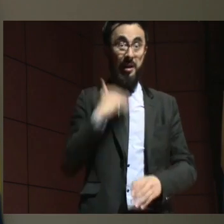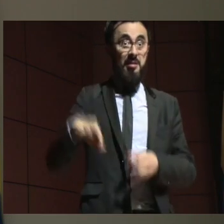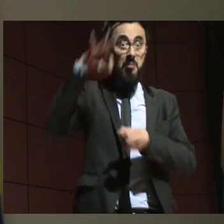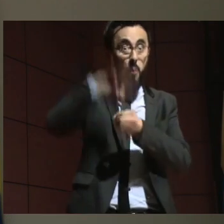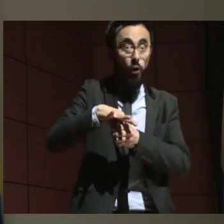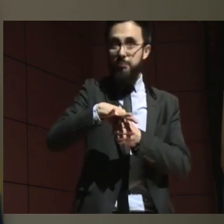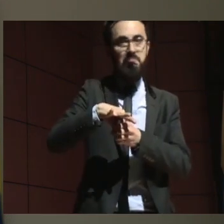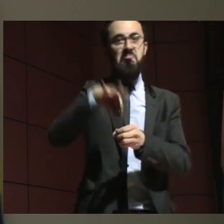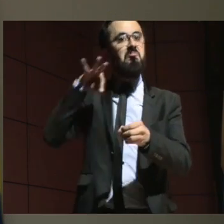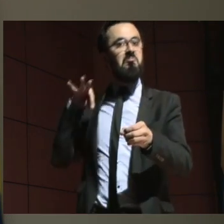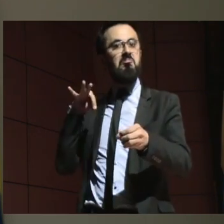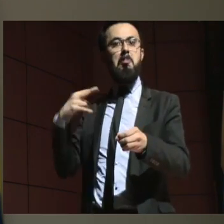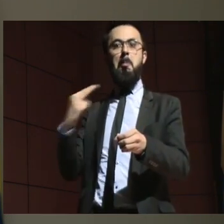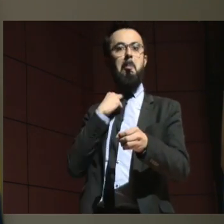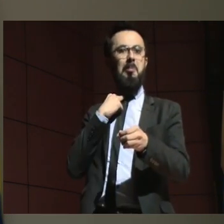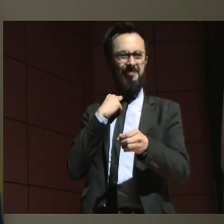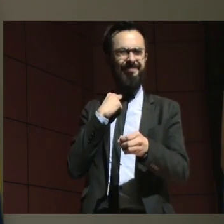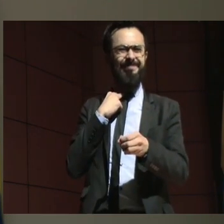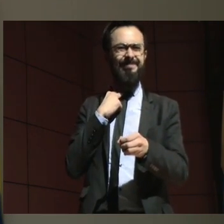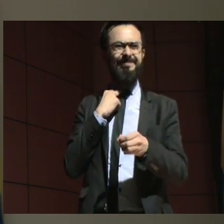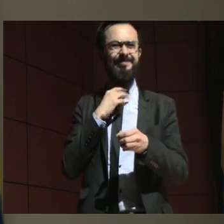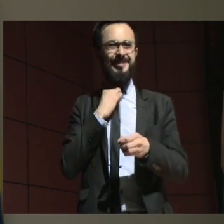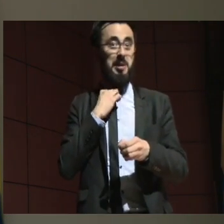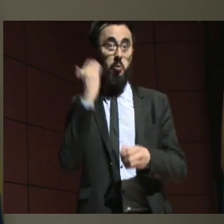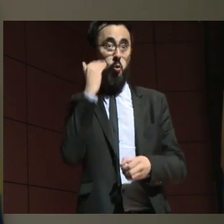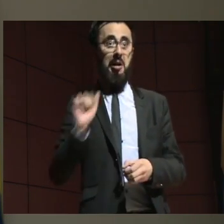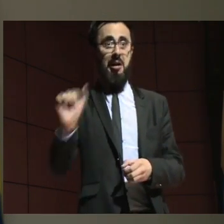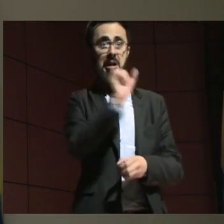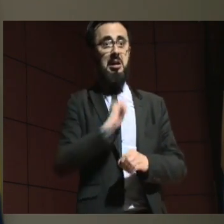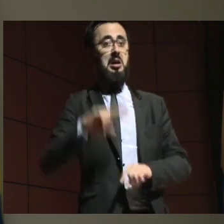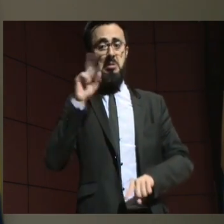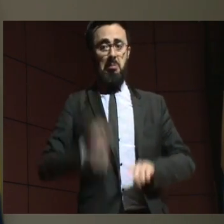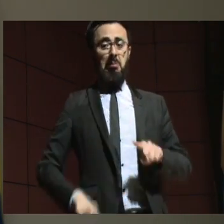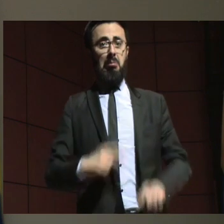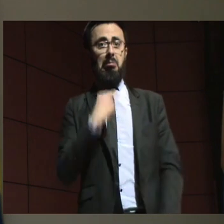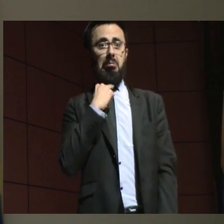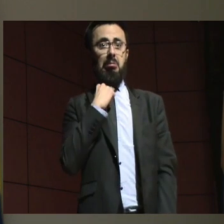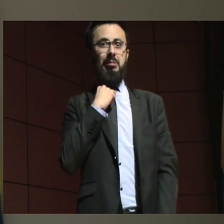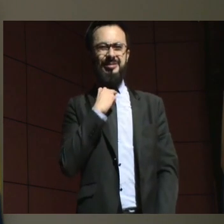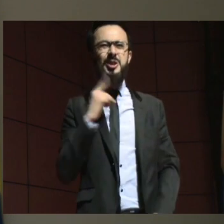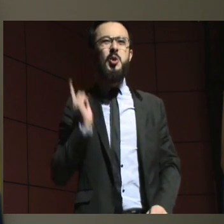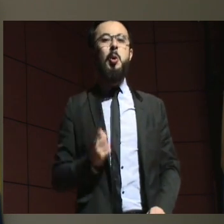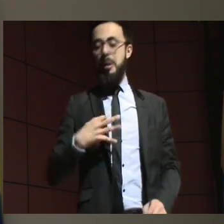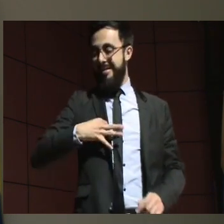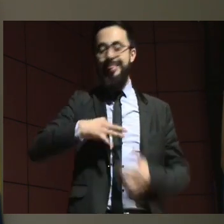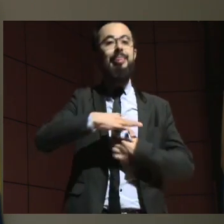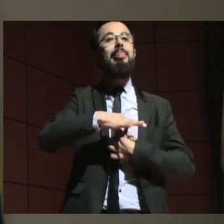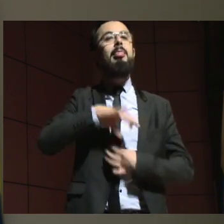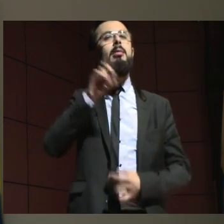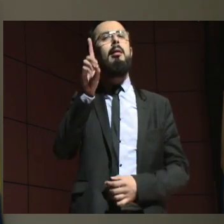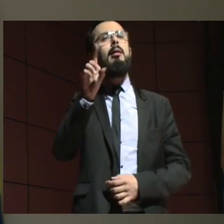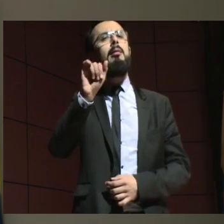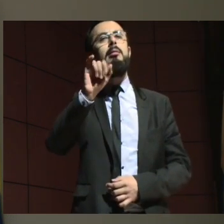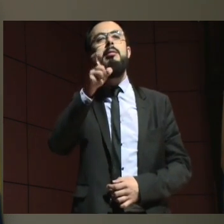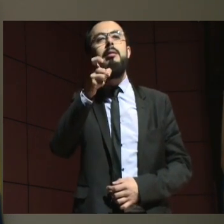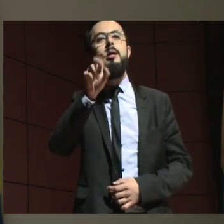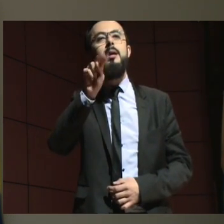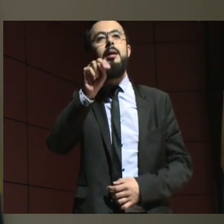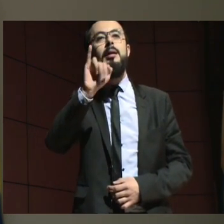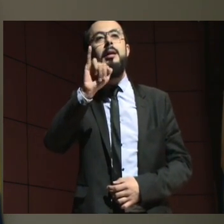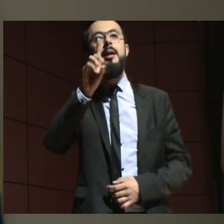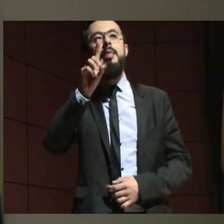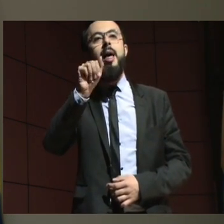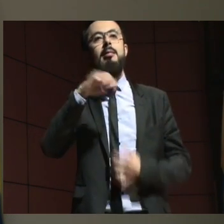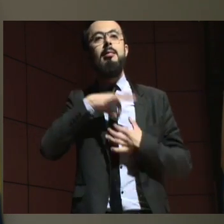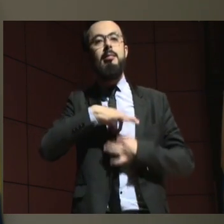tan esencial del reconocimiento de la persona y de su dignidad como lo es el poder ser representado o